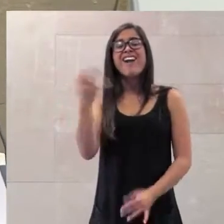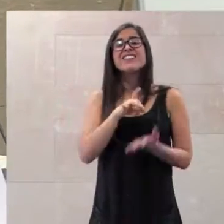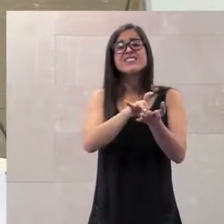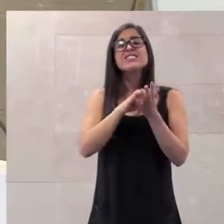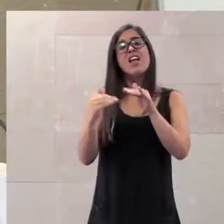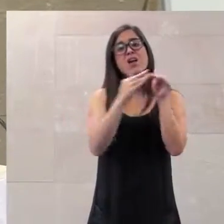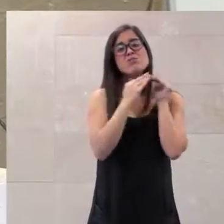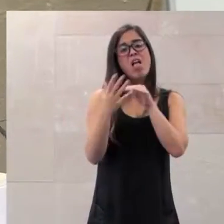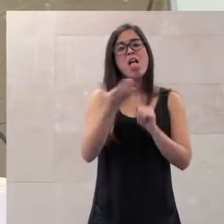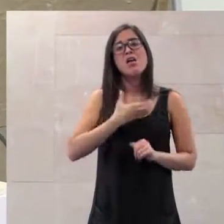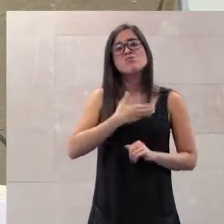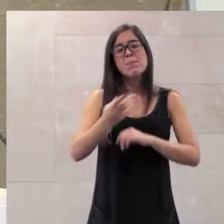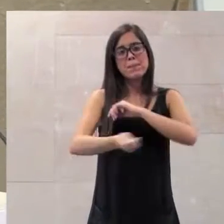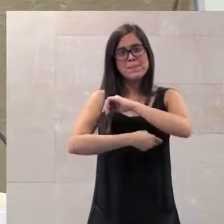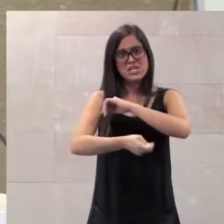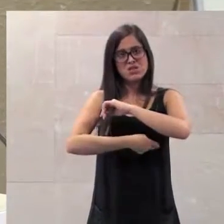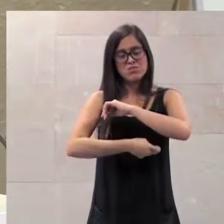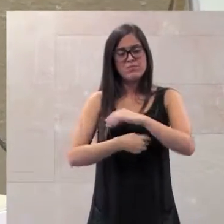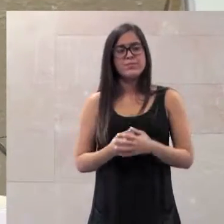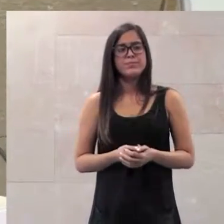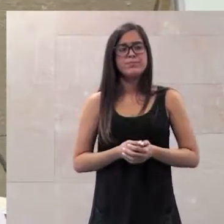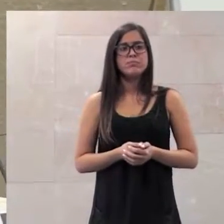Servicio de Igualdad del Ayuntamiento de Vitoria-Gasteiz,